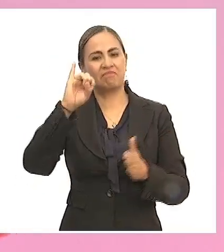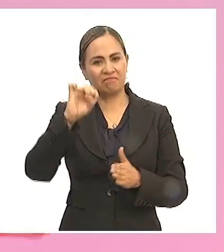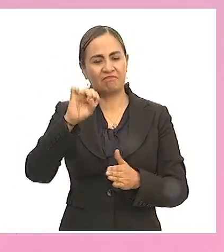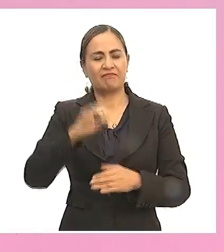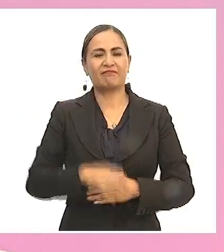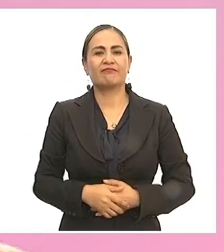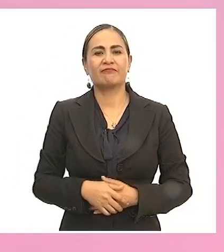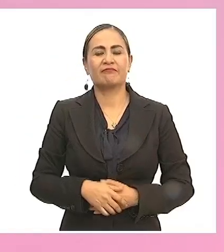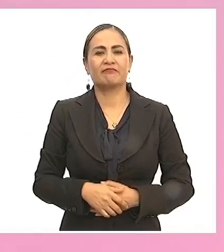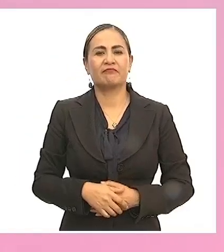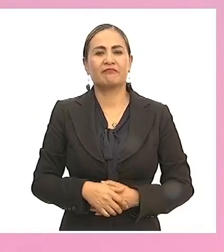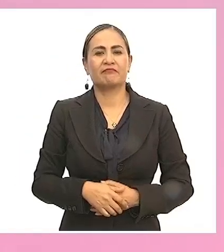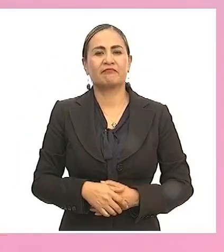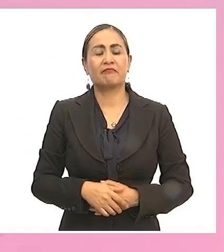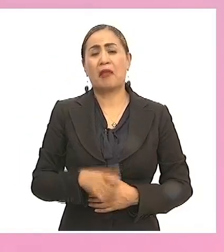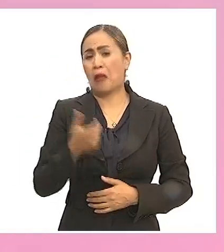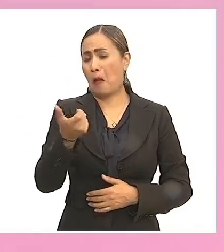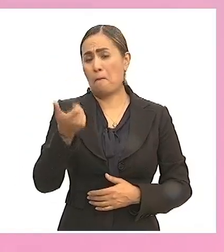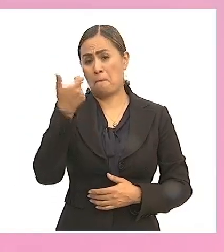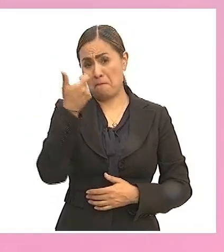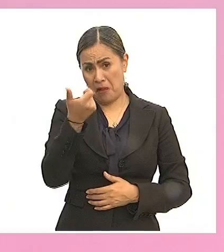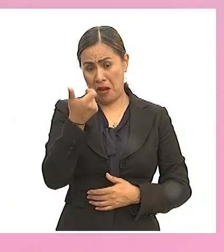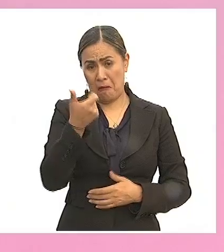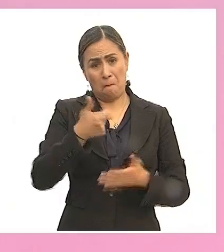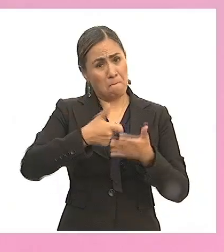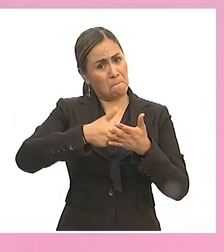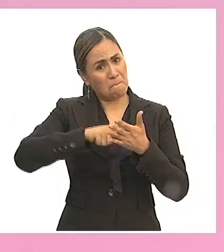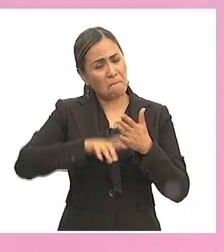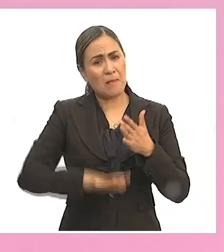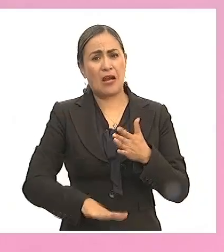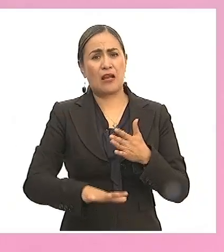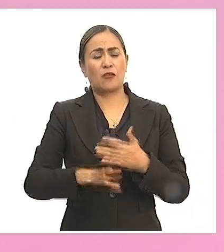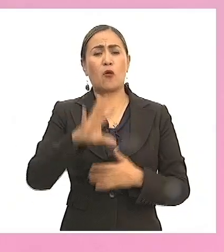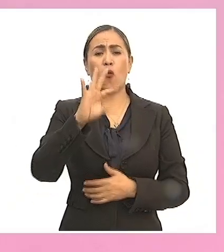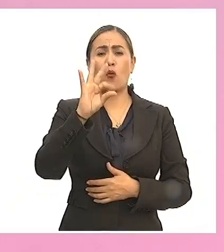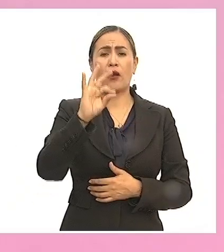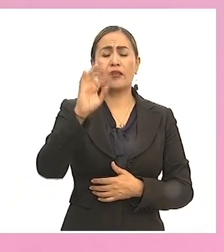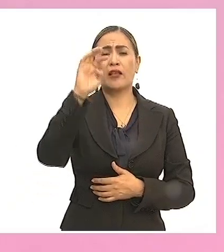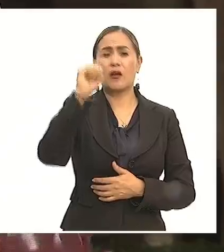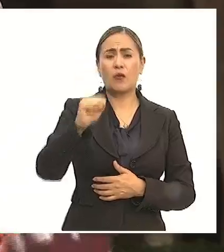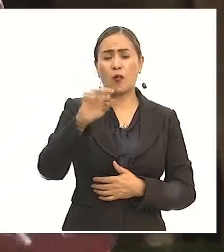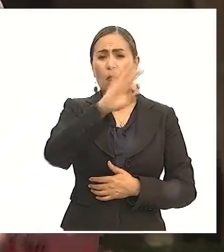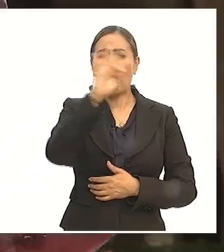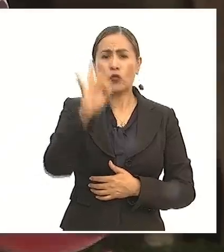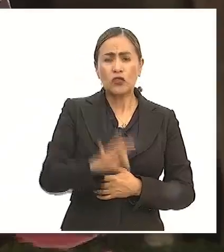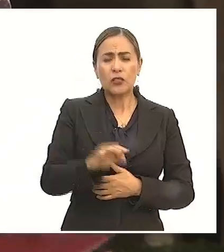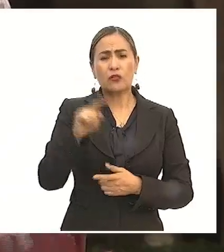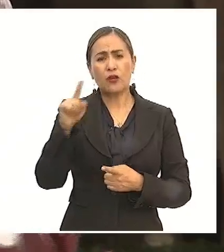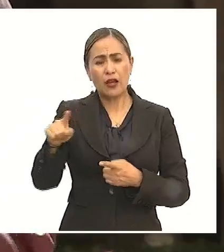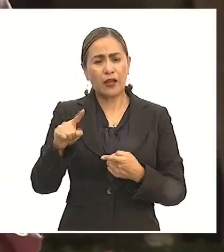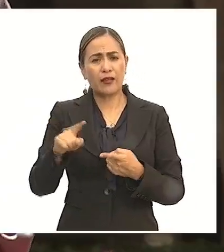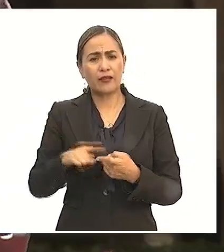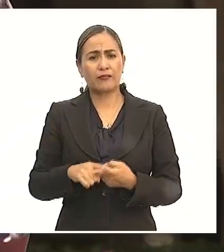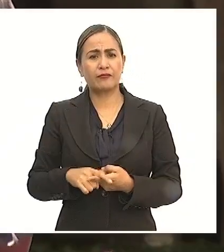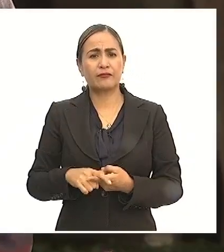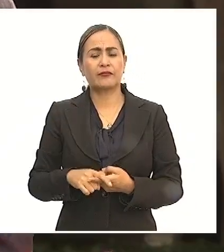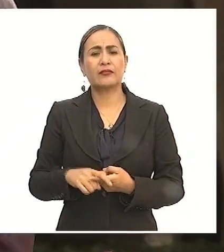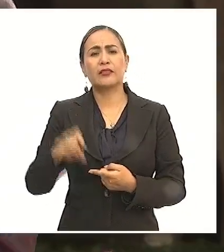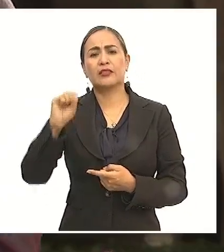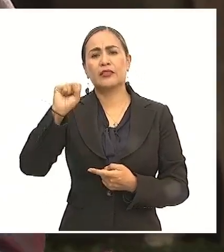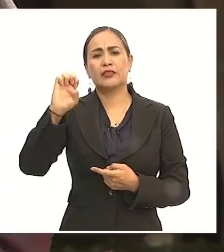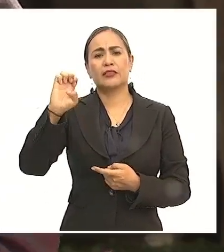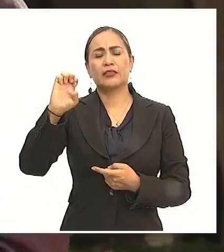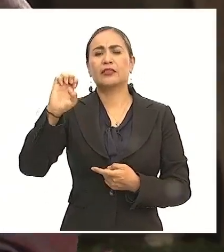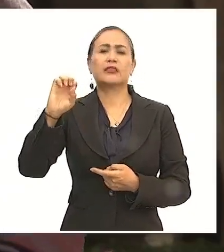Un precio muy bajo, el 49% de las acciones que pertenecían a Shell.